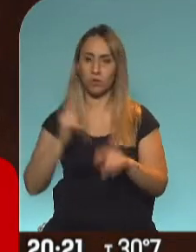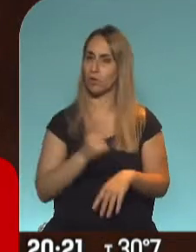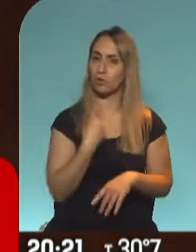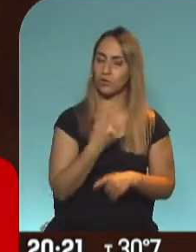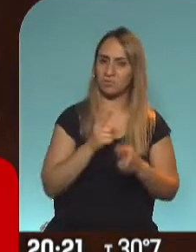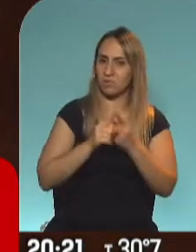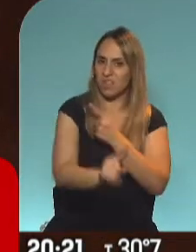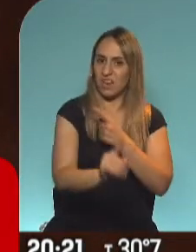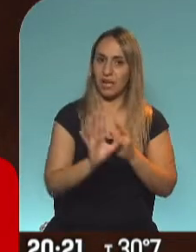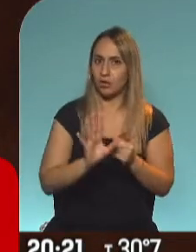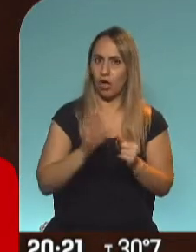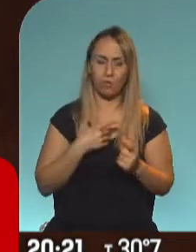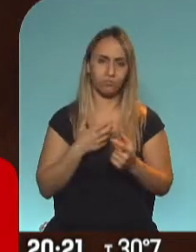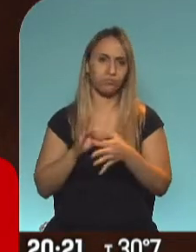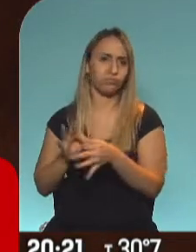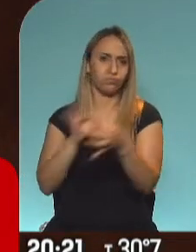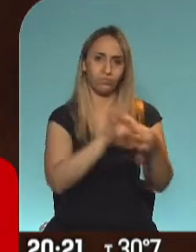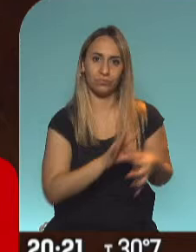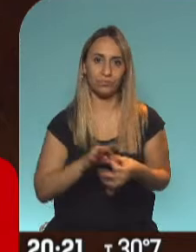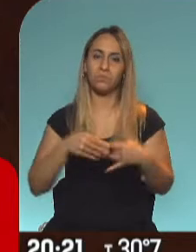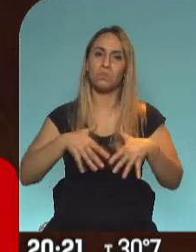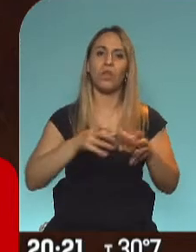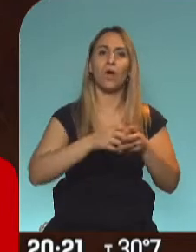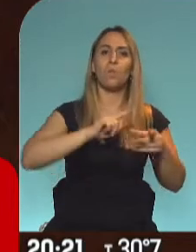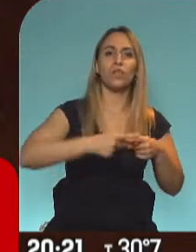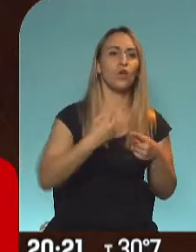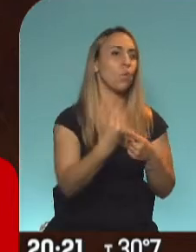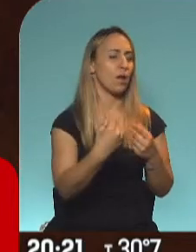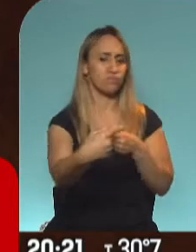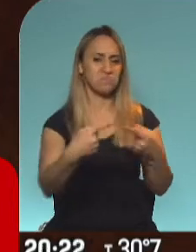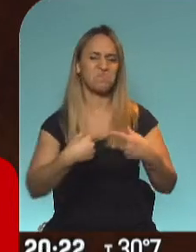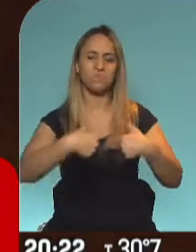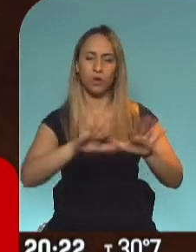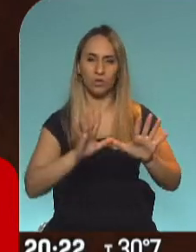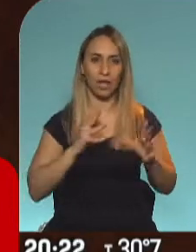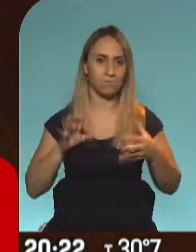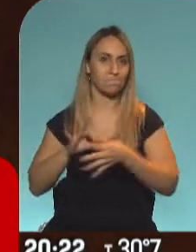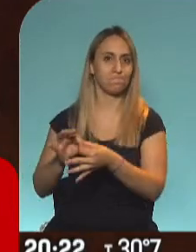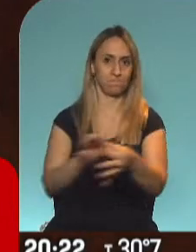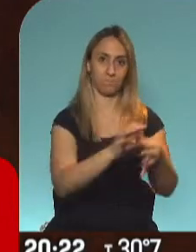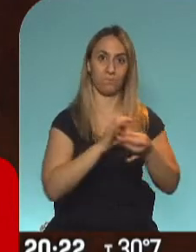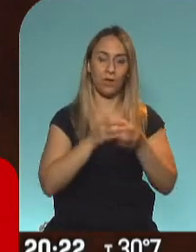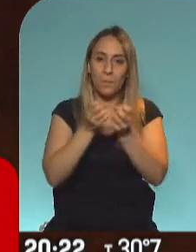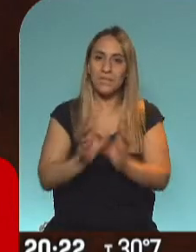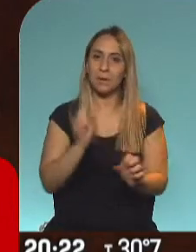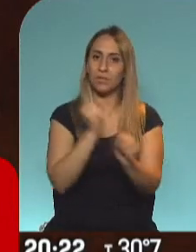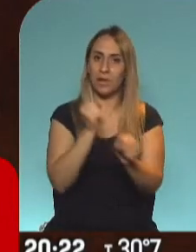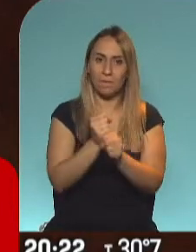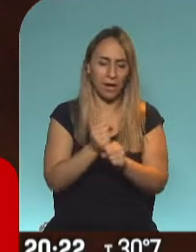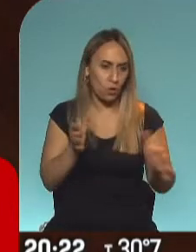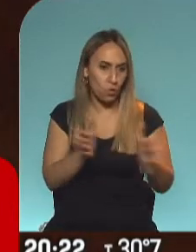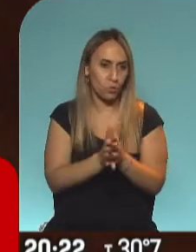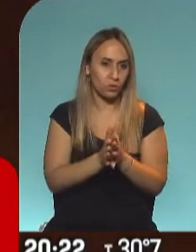cualquiera sea el signo político, y empezamos ahí rápidamente a ver cuáles eran las prioridades. Primero parecía que teníamos que tener respiradores.